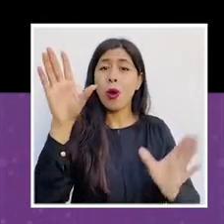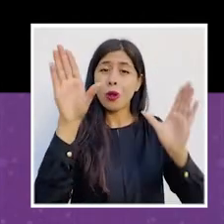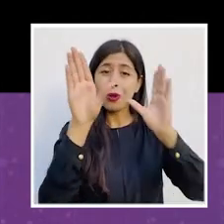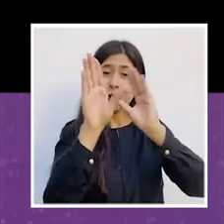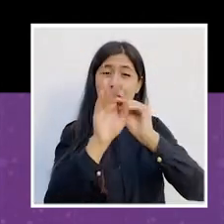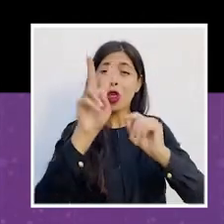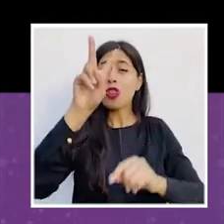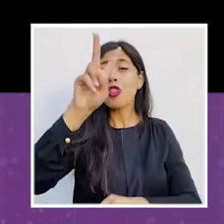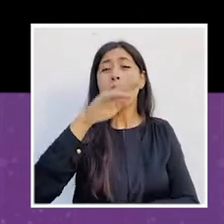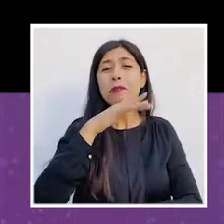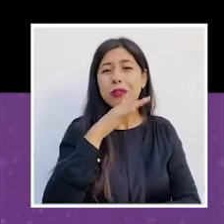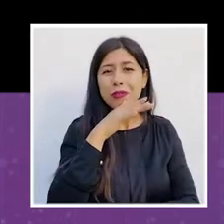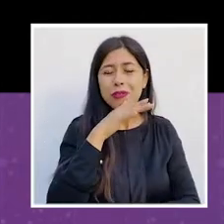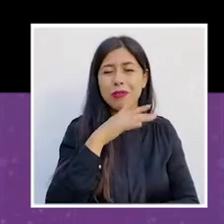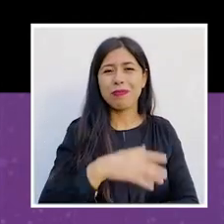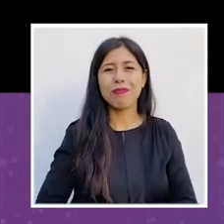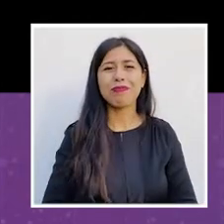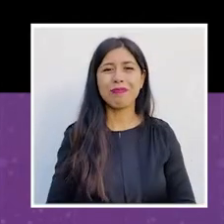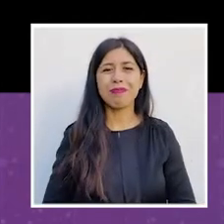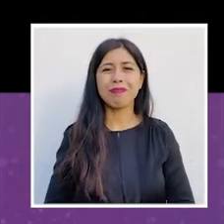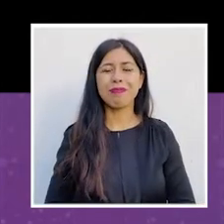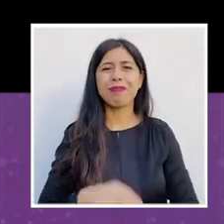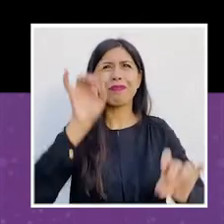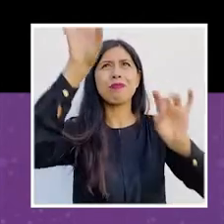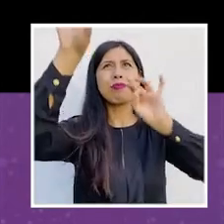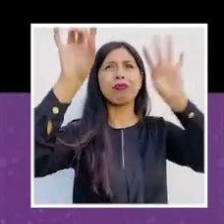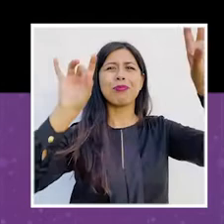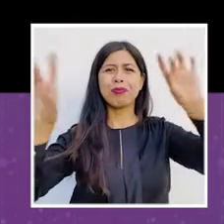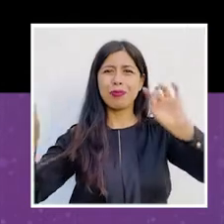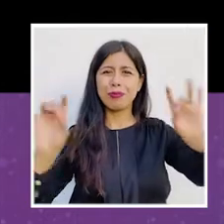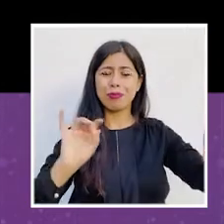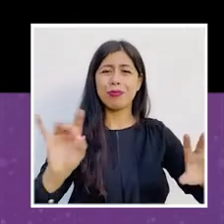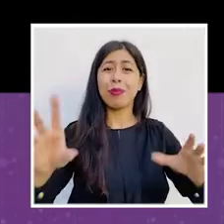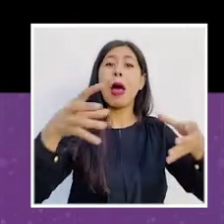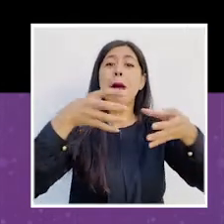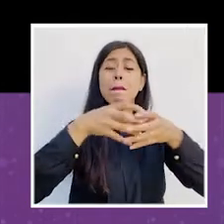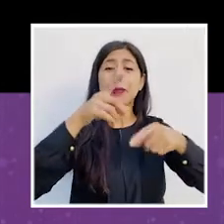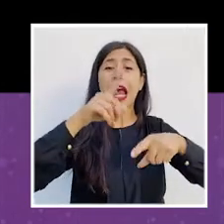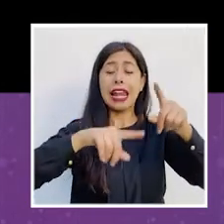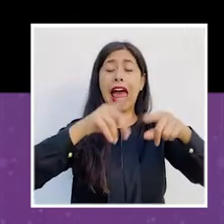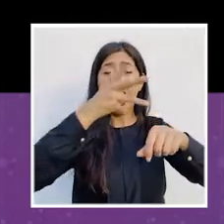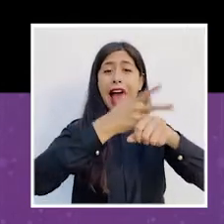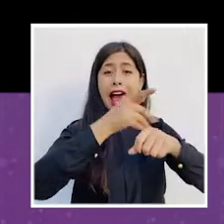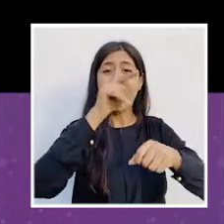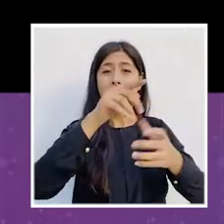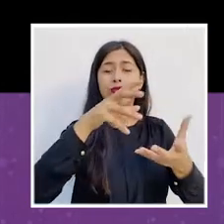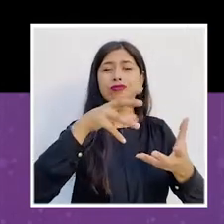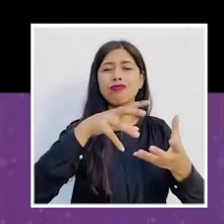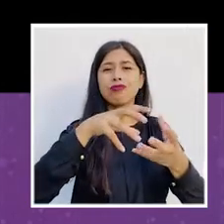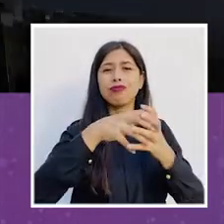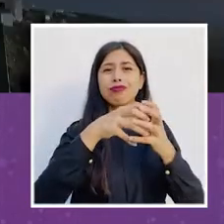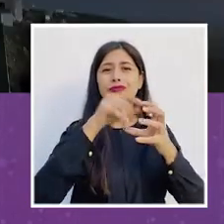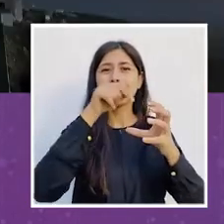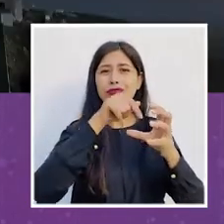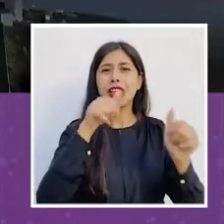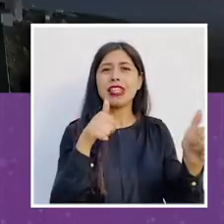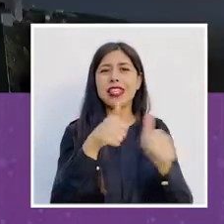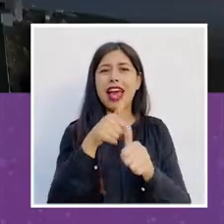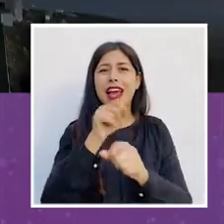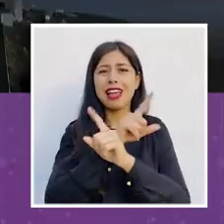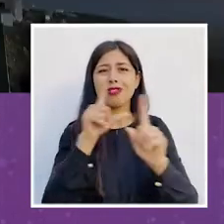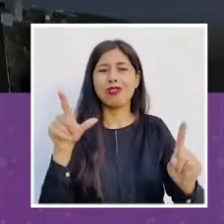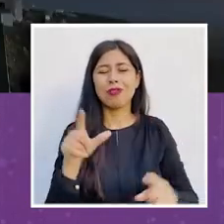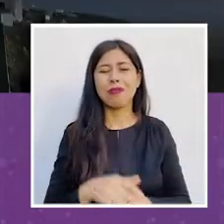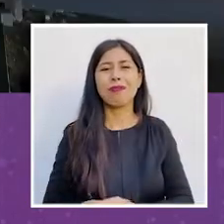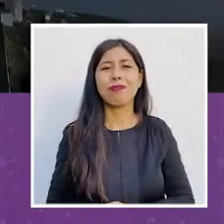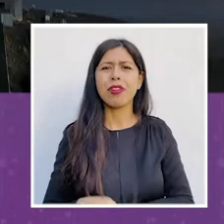breve noche de dos minutos. Planetas que están cerca del Sol en ese momento del año. ¿Y